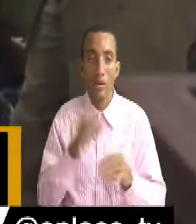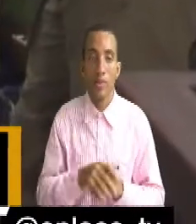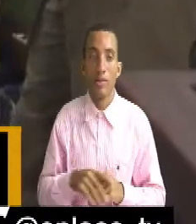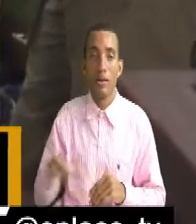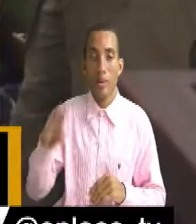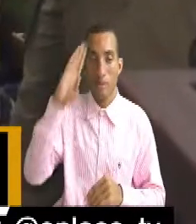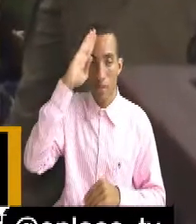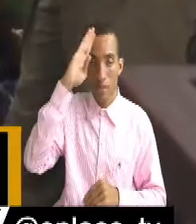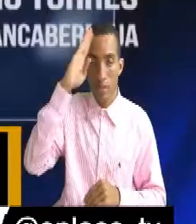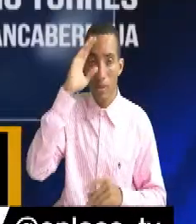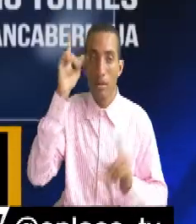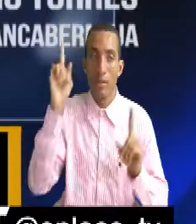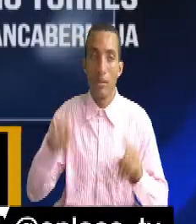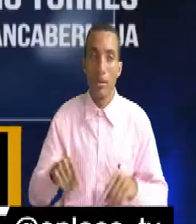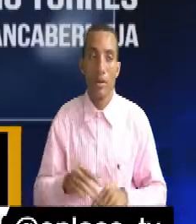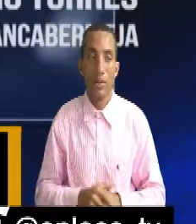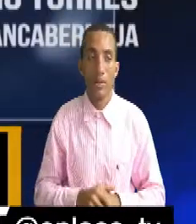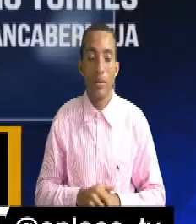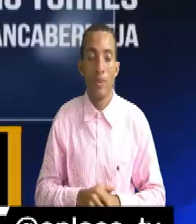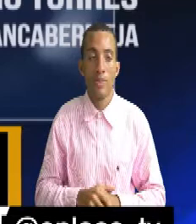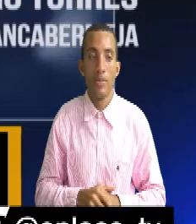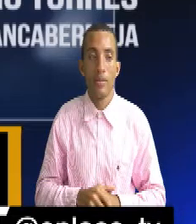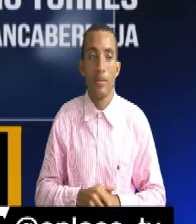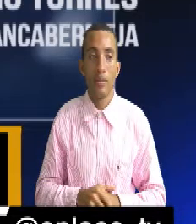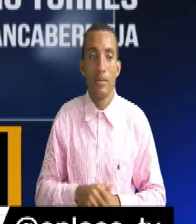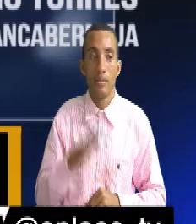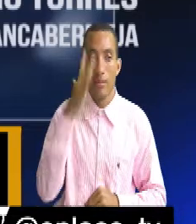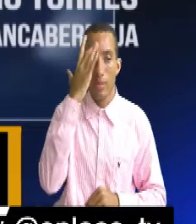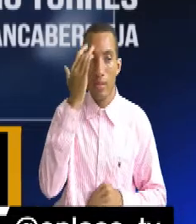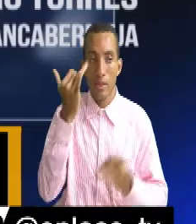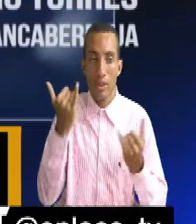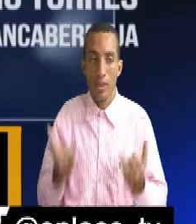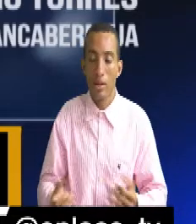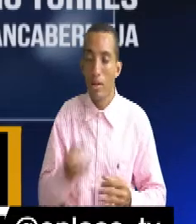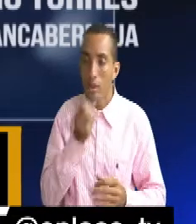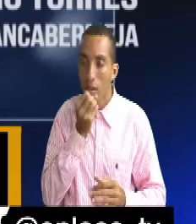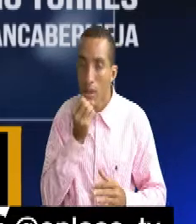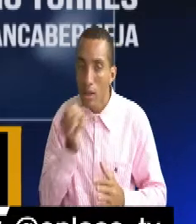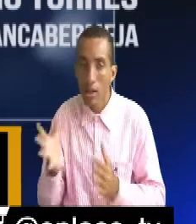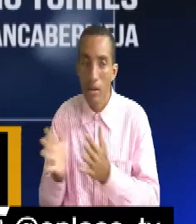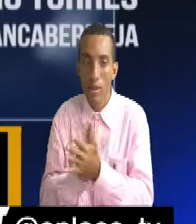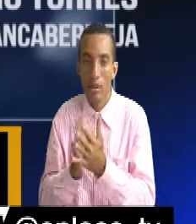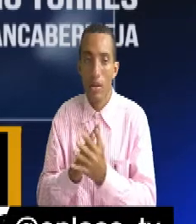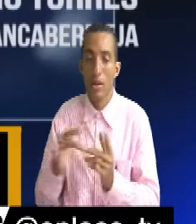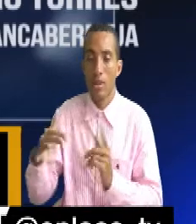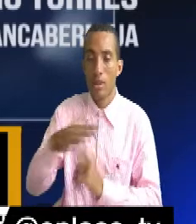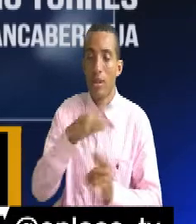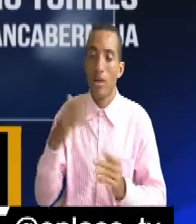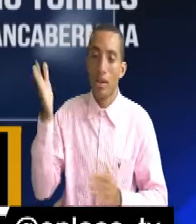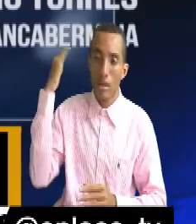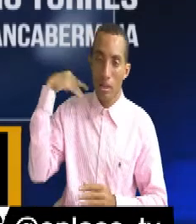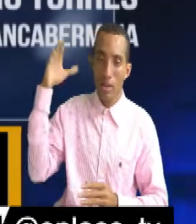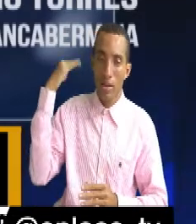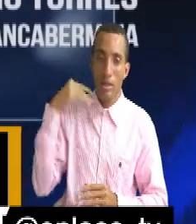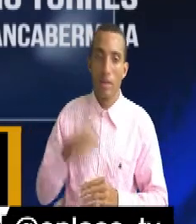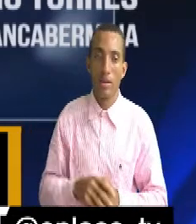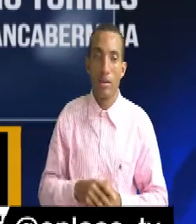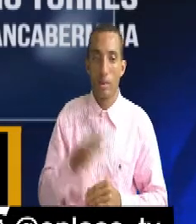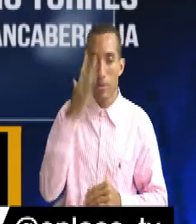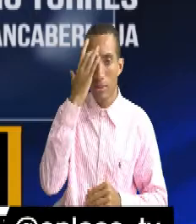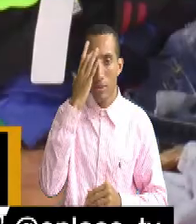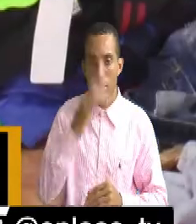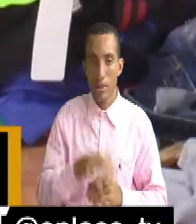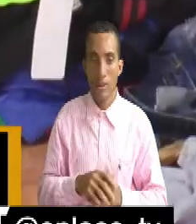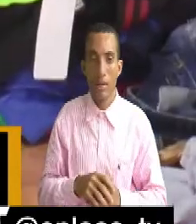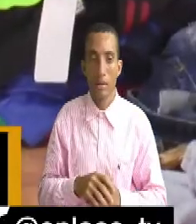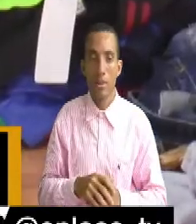también respondió. Estas son declaraciones. ¿De por qué ahora están denunciando este tipo de situaciones y por qué no les han denunciado en el pasado? Todo hace parte,